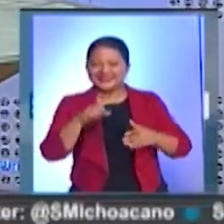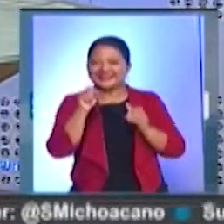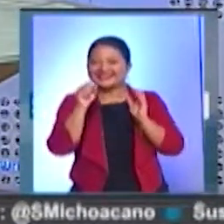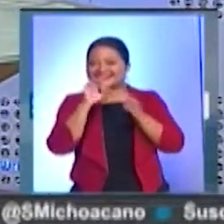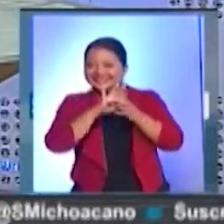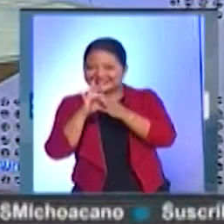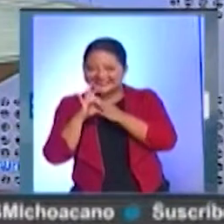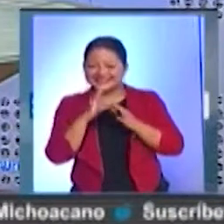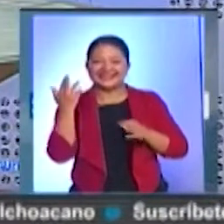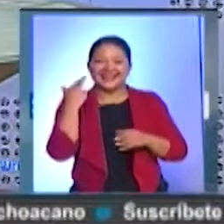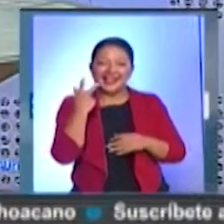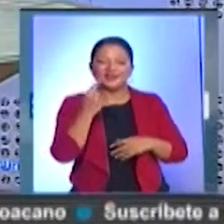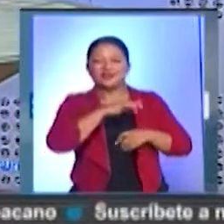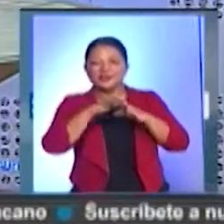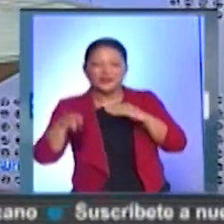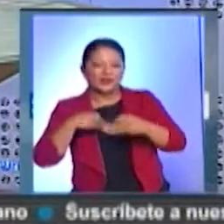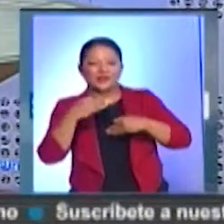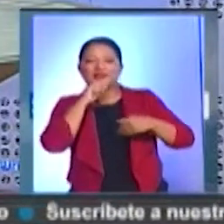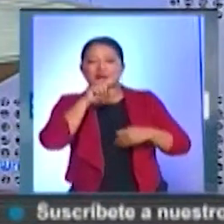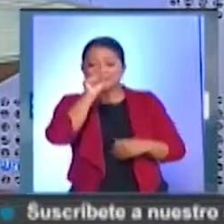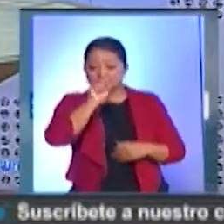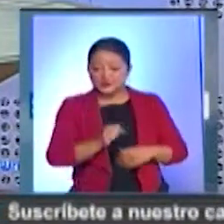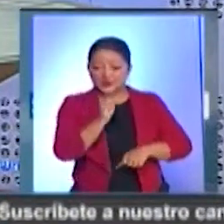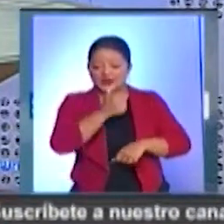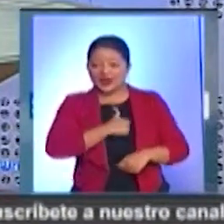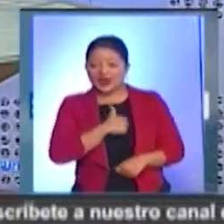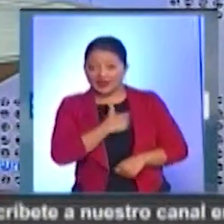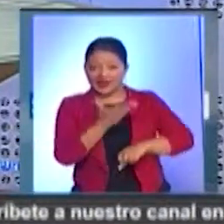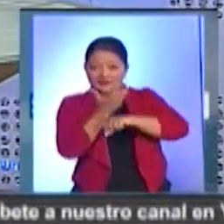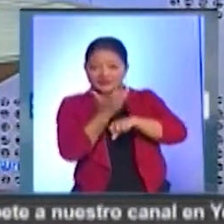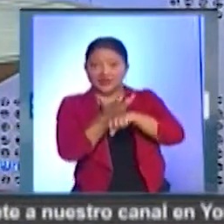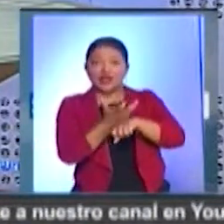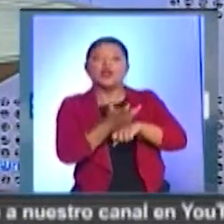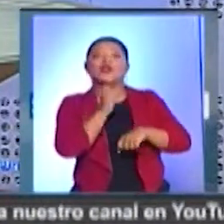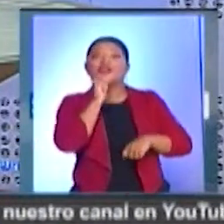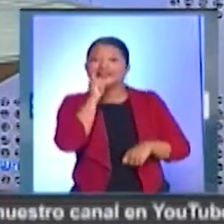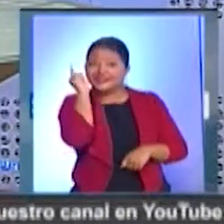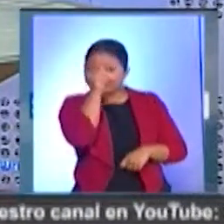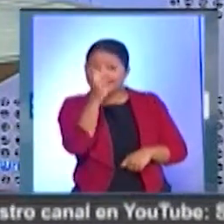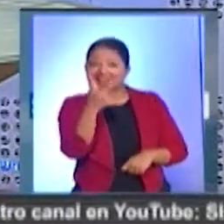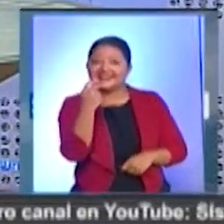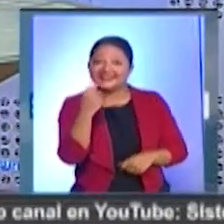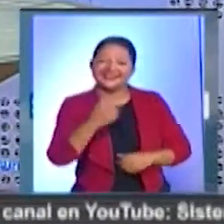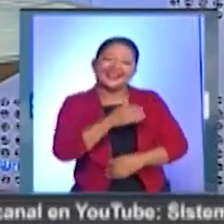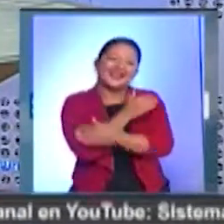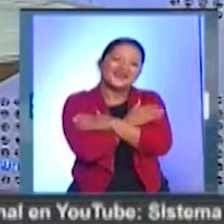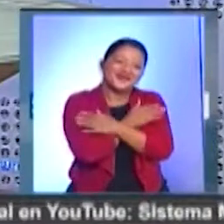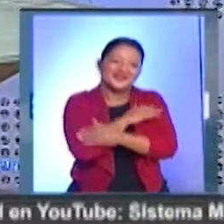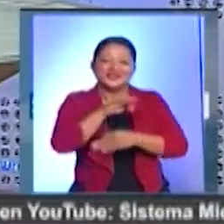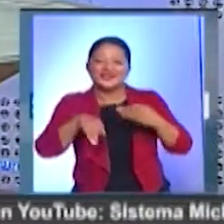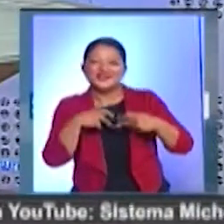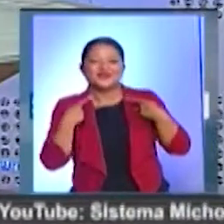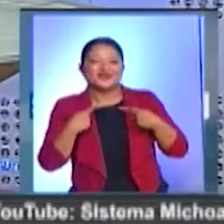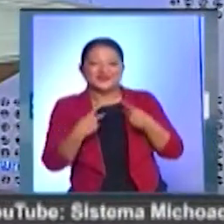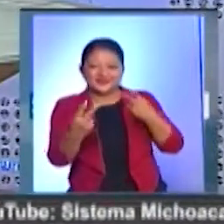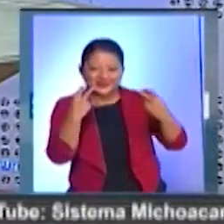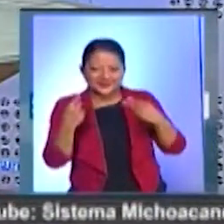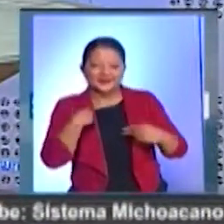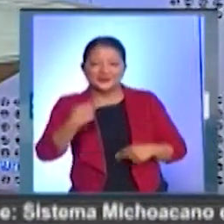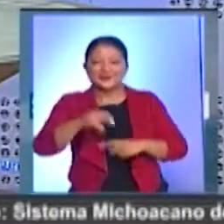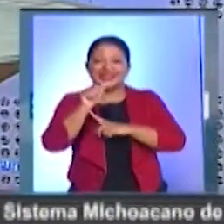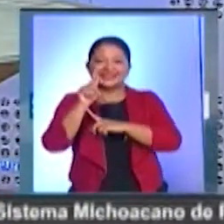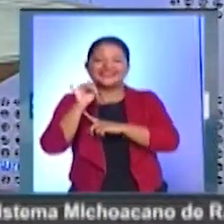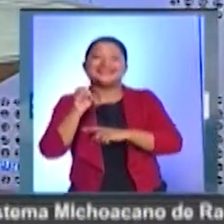mexicanal en los eeuu y al sur de canadá enviamos un fuerte abrazo a nuestros paisanos mi nombre esos 30 el ángel y también agradezco mi